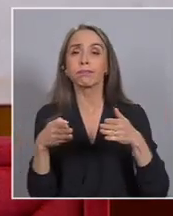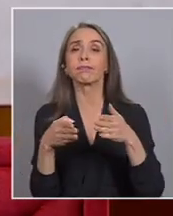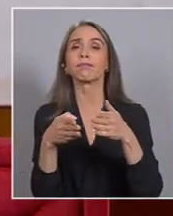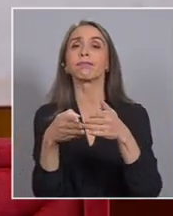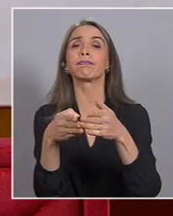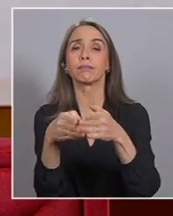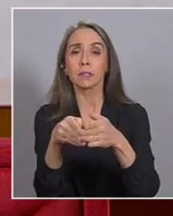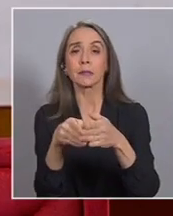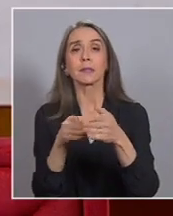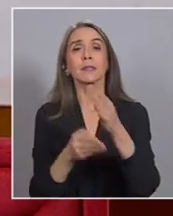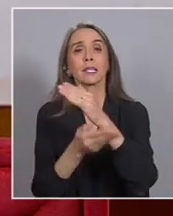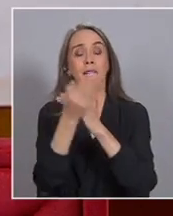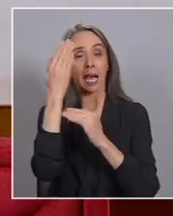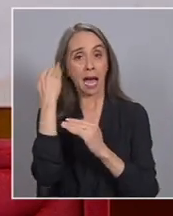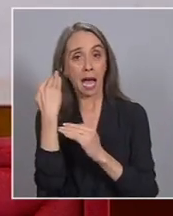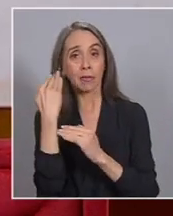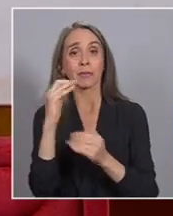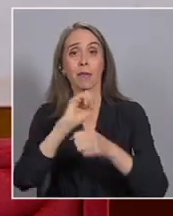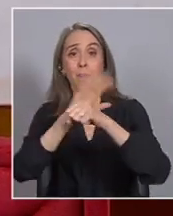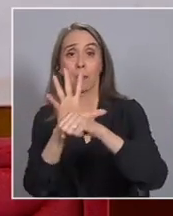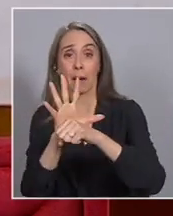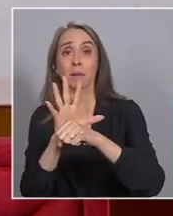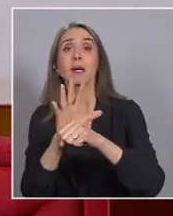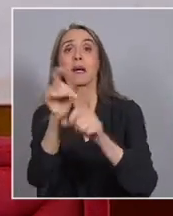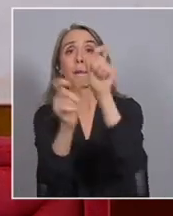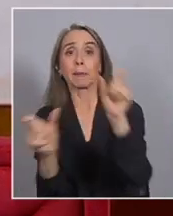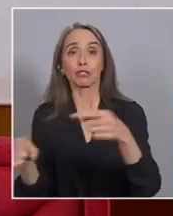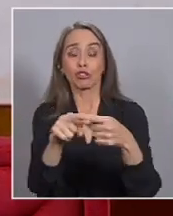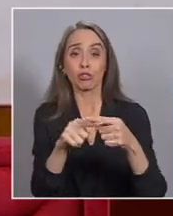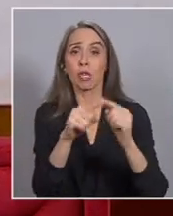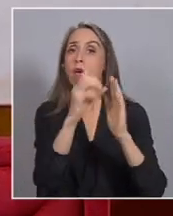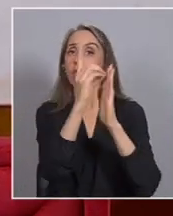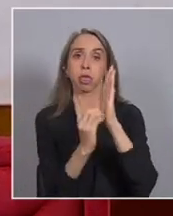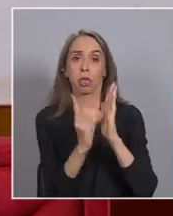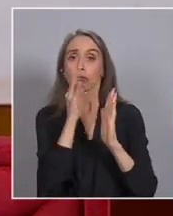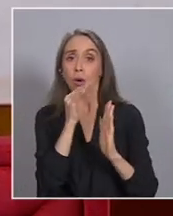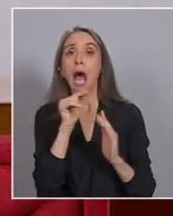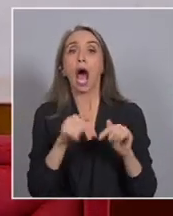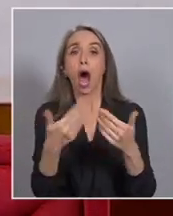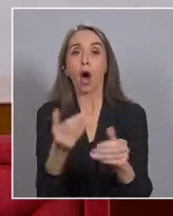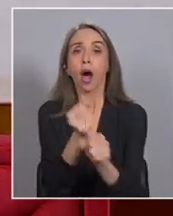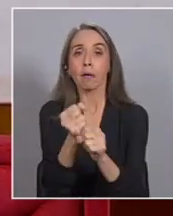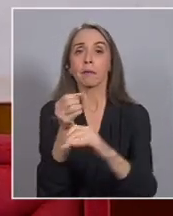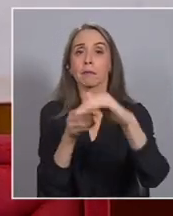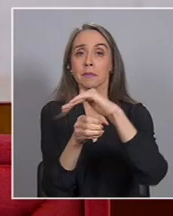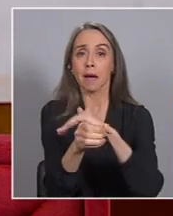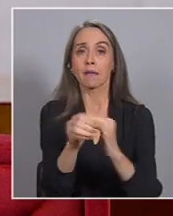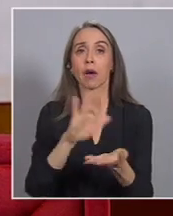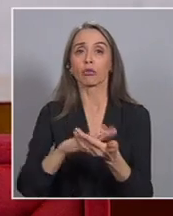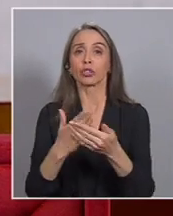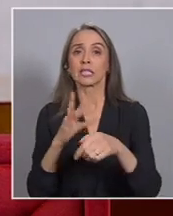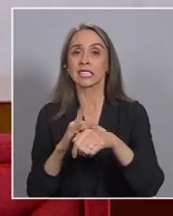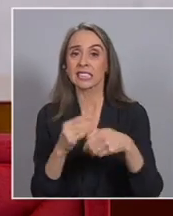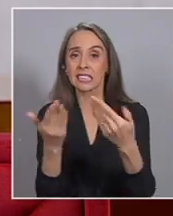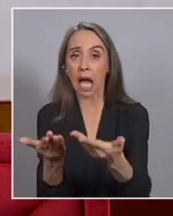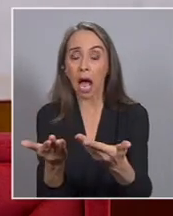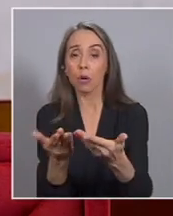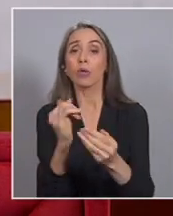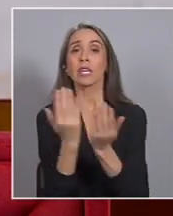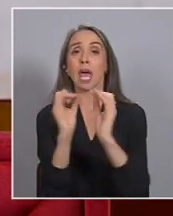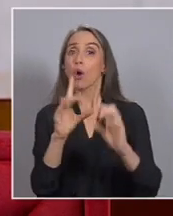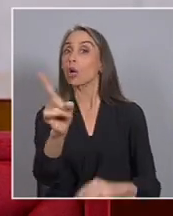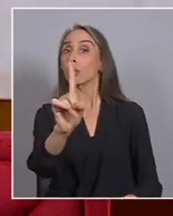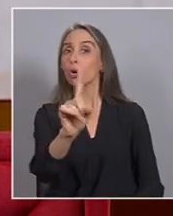retrocesos sociales que generó la pandemia se comienzan a revertir en empleo, en salud y en educación. Pero no nos